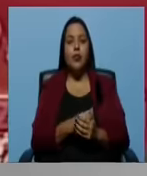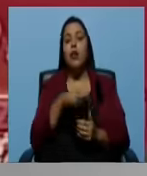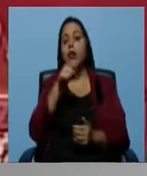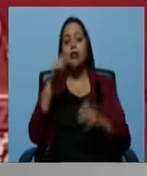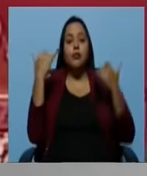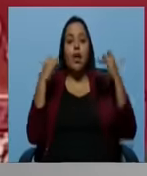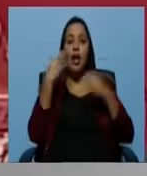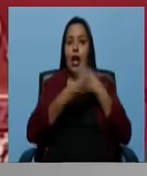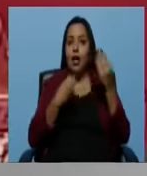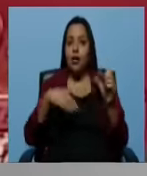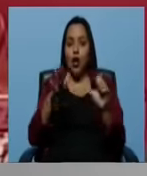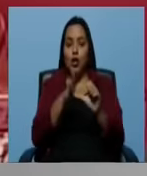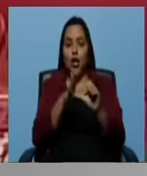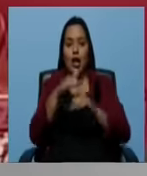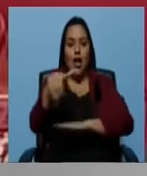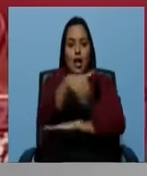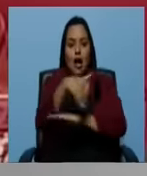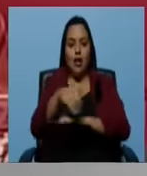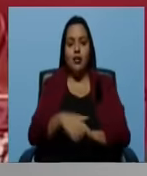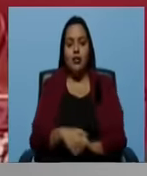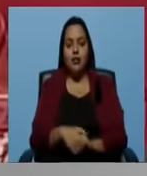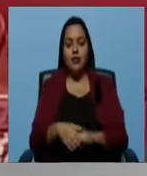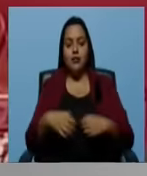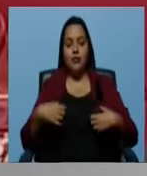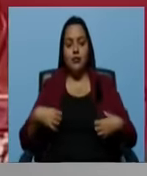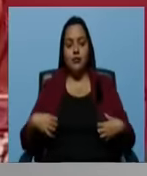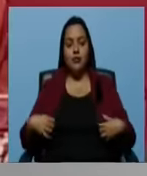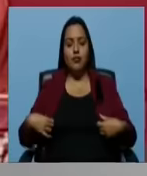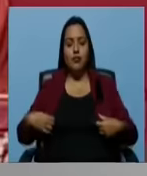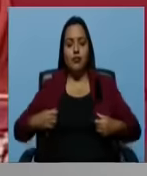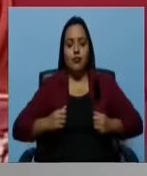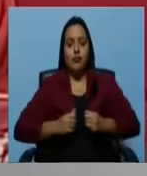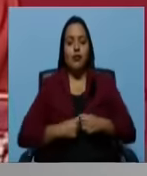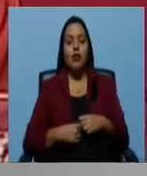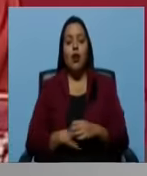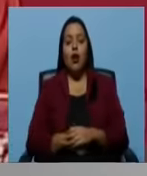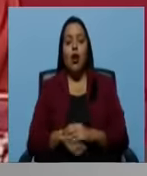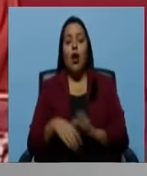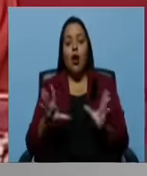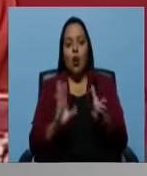se hacen, ¿dónde? En la calle, junto al pueblo siempre.